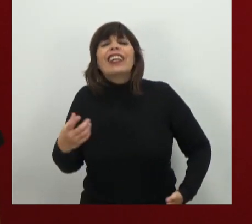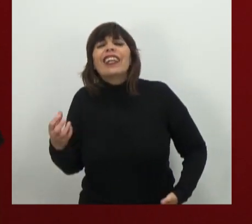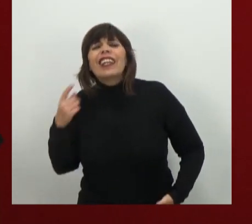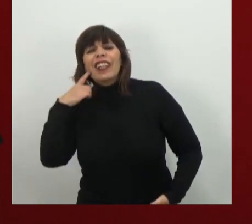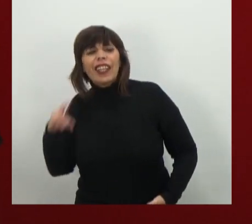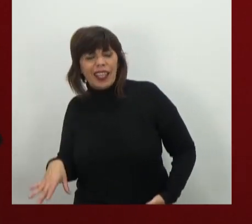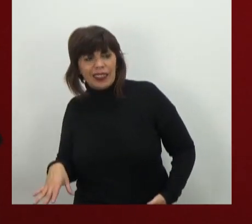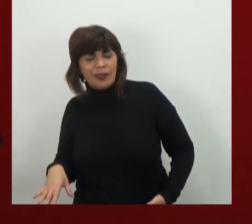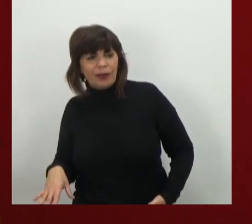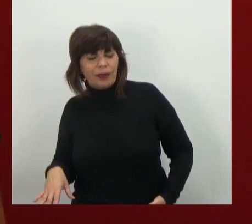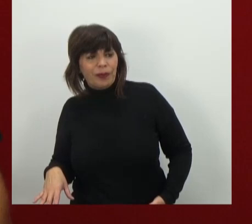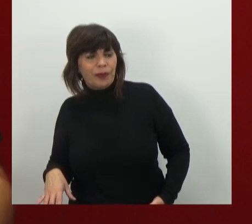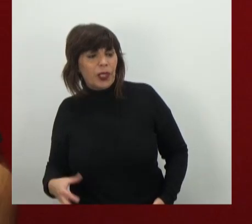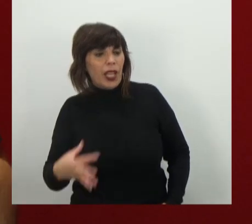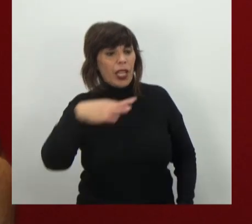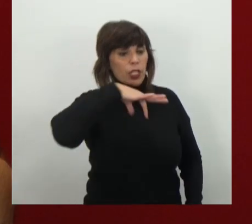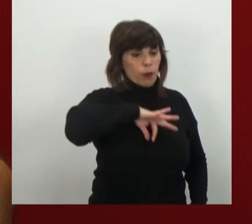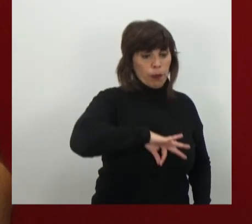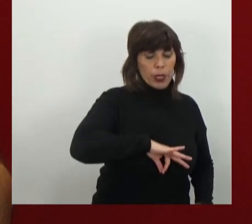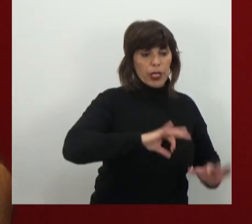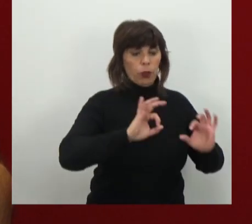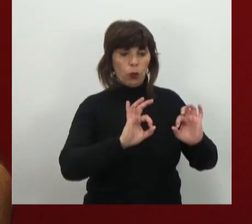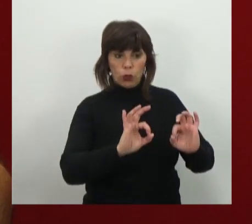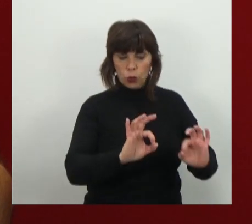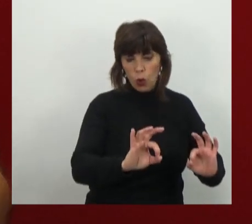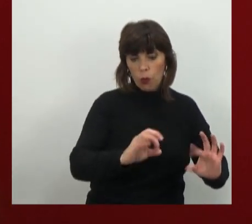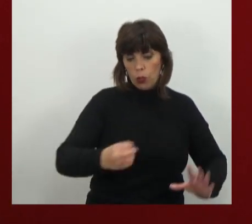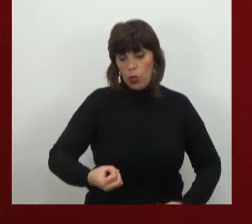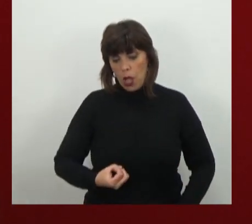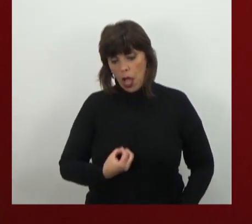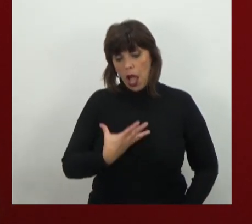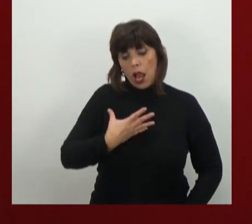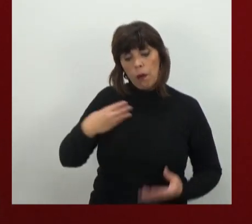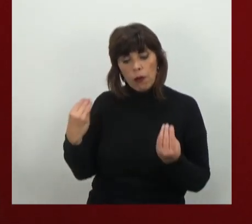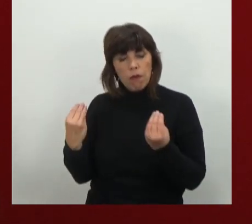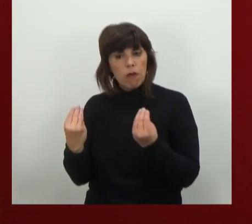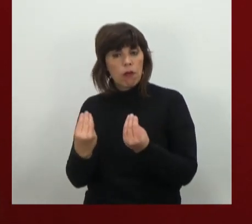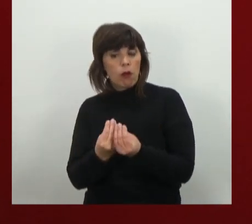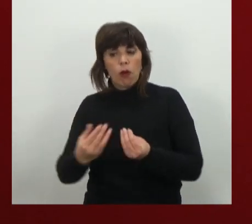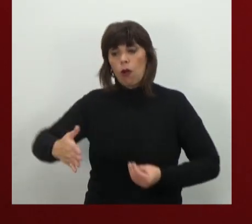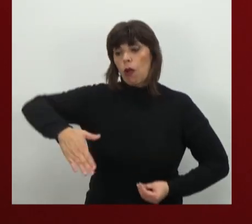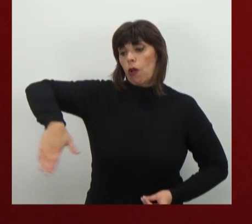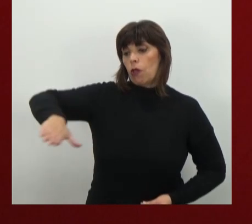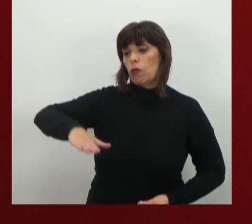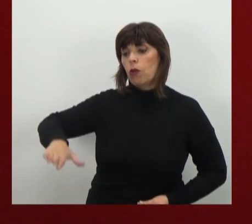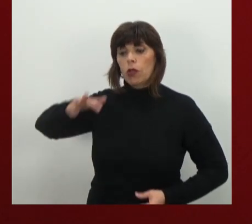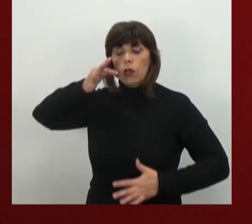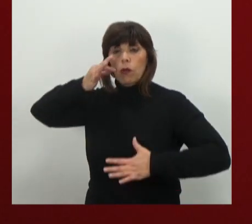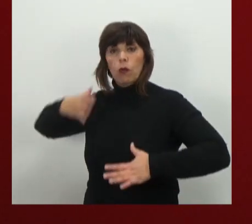cuerpo. Nosotros somos un espíritu que tiene un alma y está en un